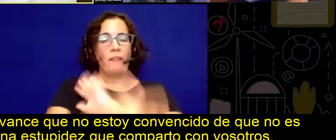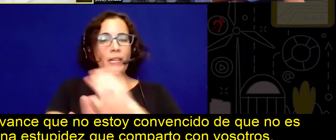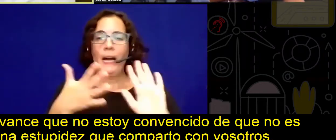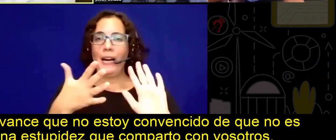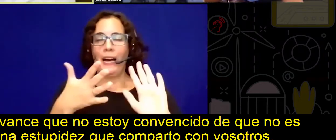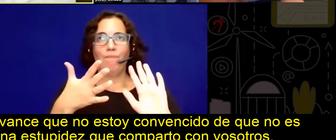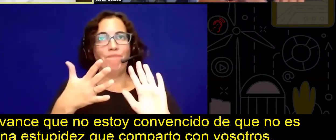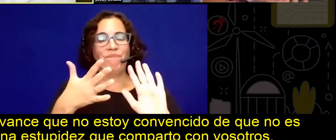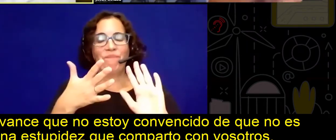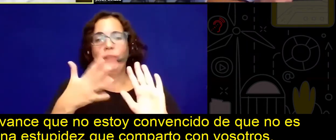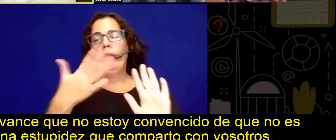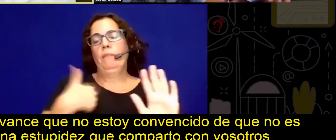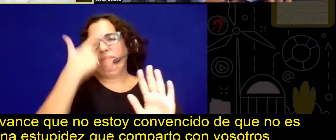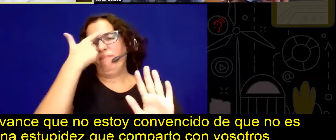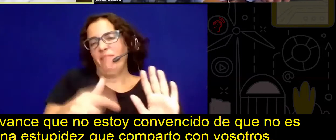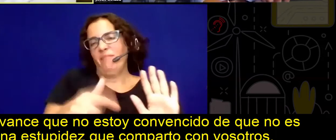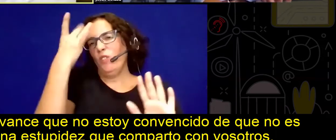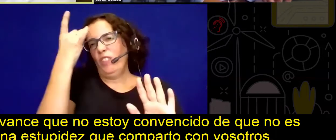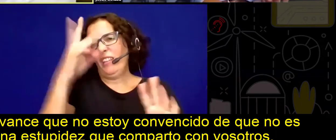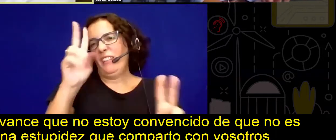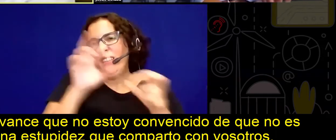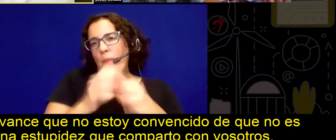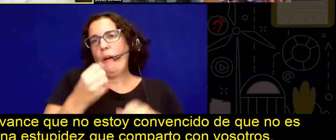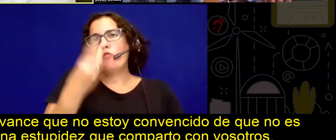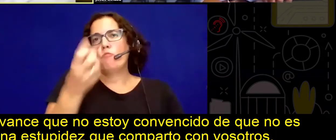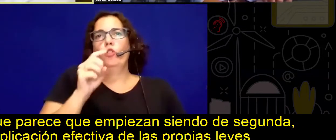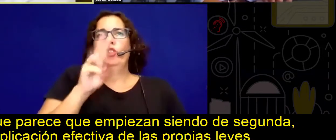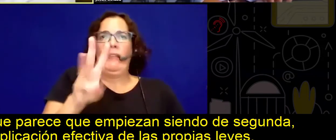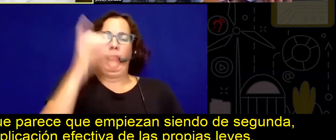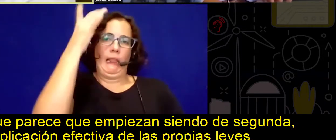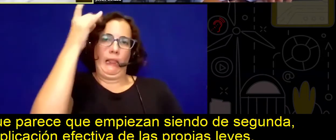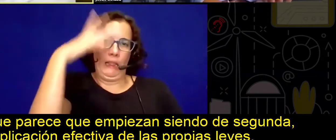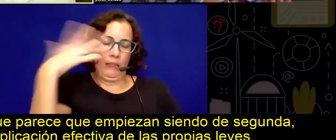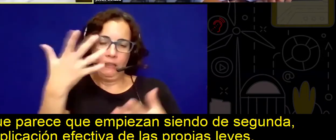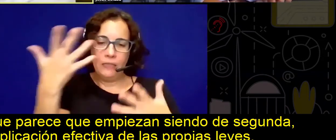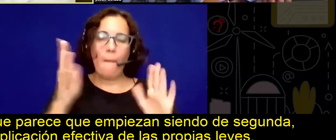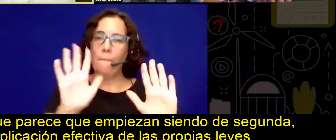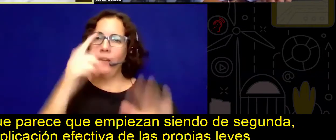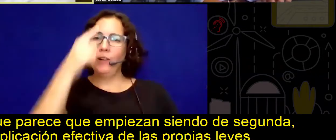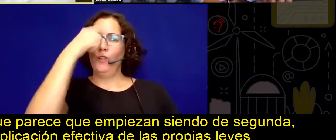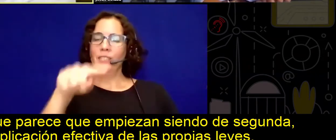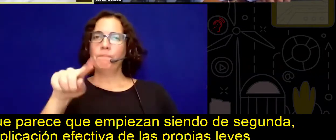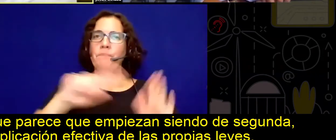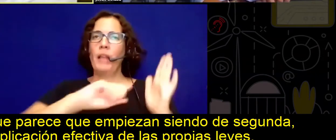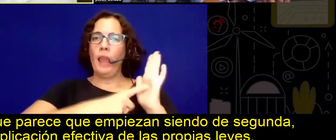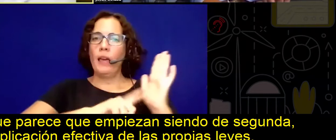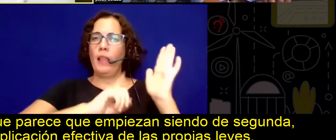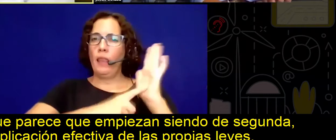convencido que no es por el 13, esta es una estupidez que comparto con vosotros, pero que sí que son leyes que parece que